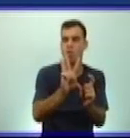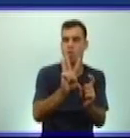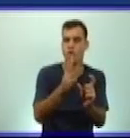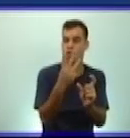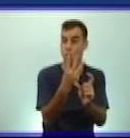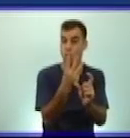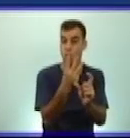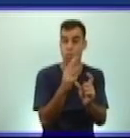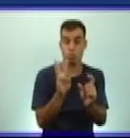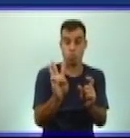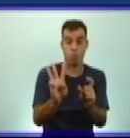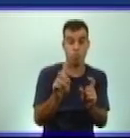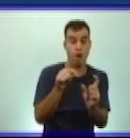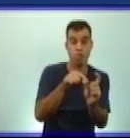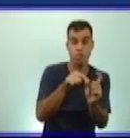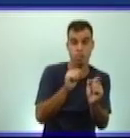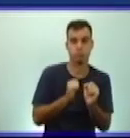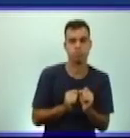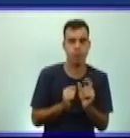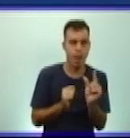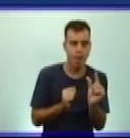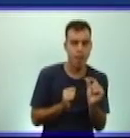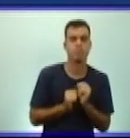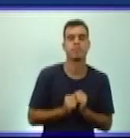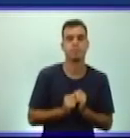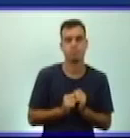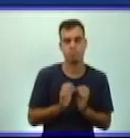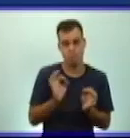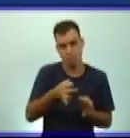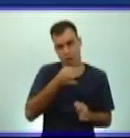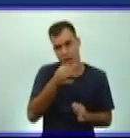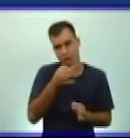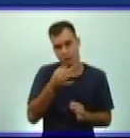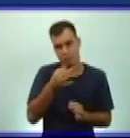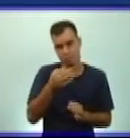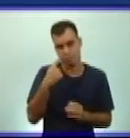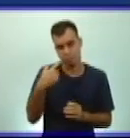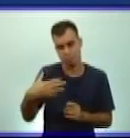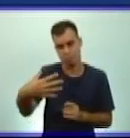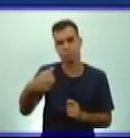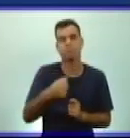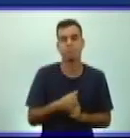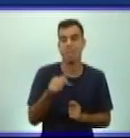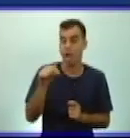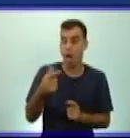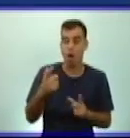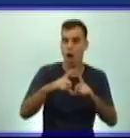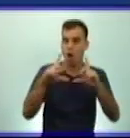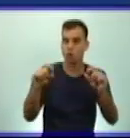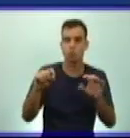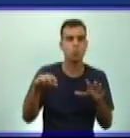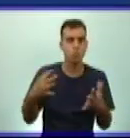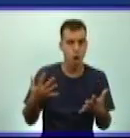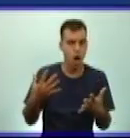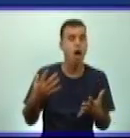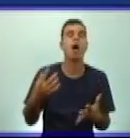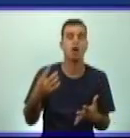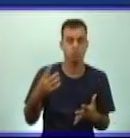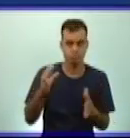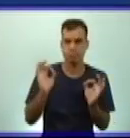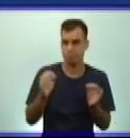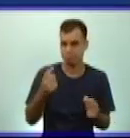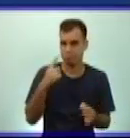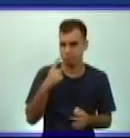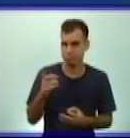pequeñita, como lo vamos a estar viendo un poco más adelante. Ahora vamos a ver su concepto, la definición. Es la